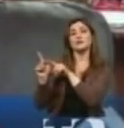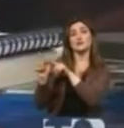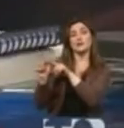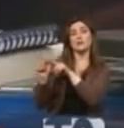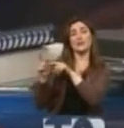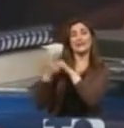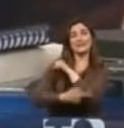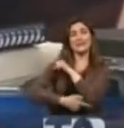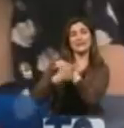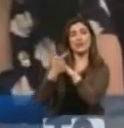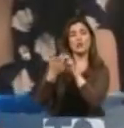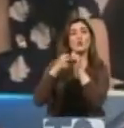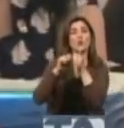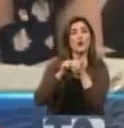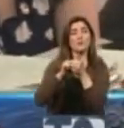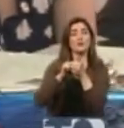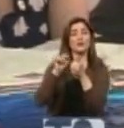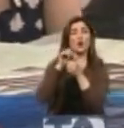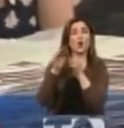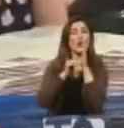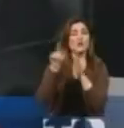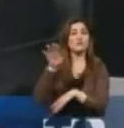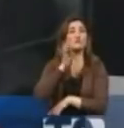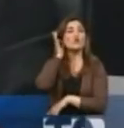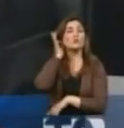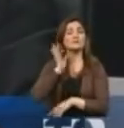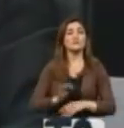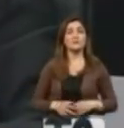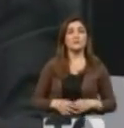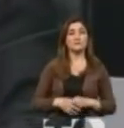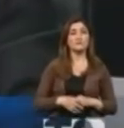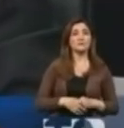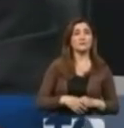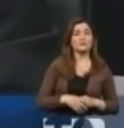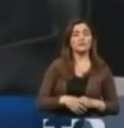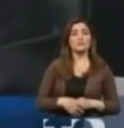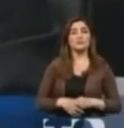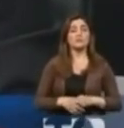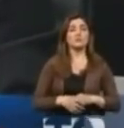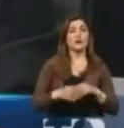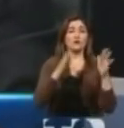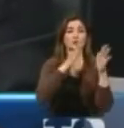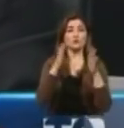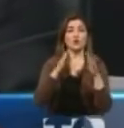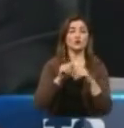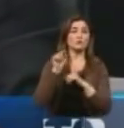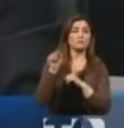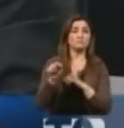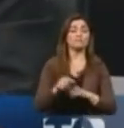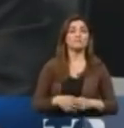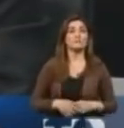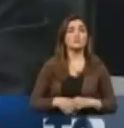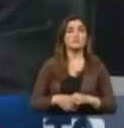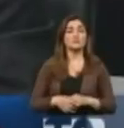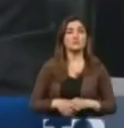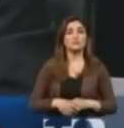termina la sanción y se resuelven los expedientes en contra de Tania Moreno. Por efecto de esta suspensión, él está en esa función y evidentemente, a